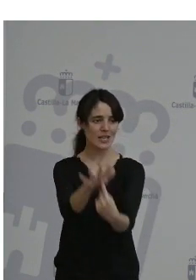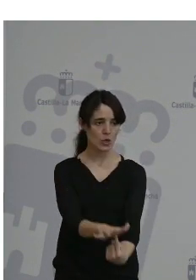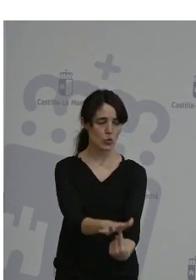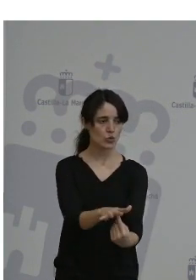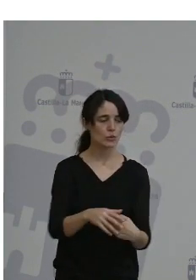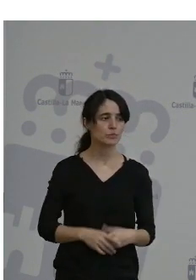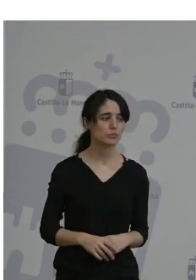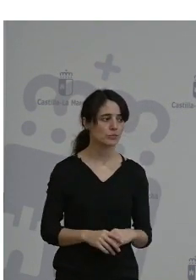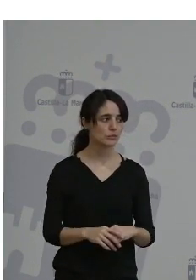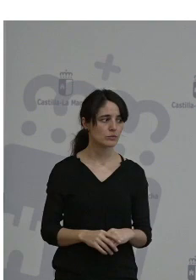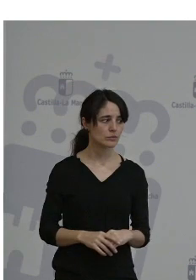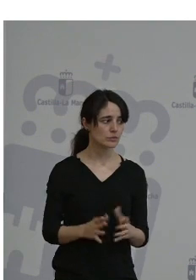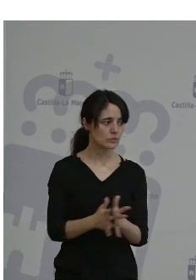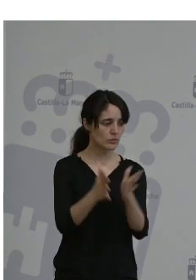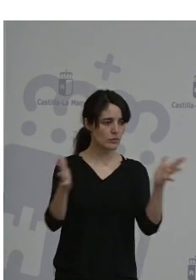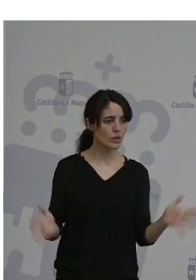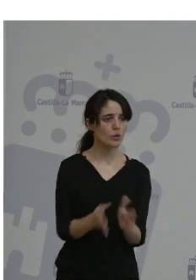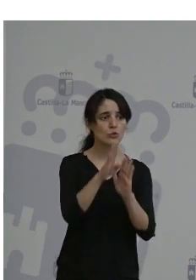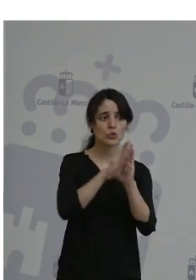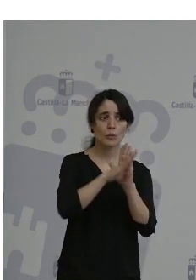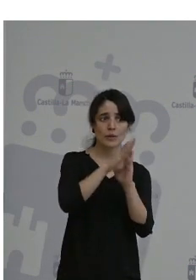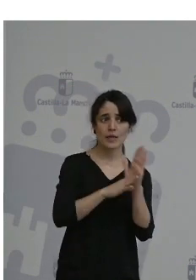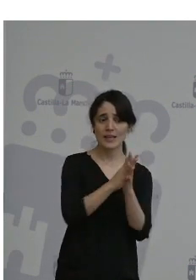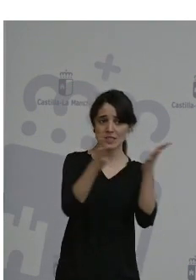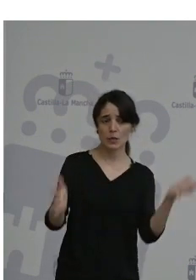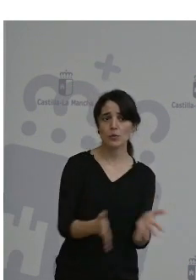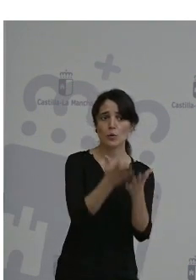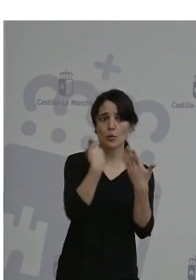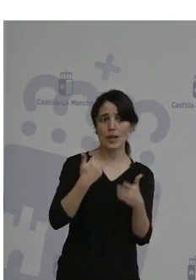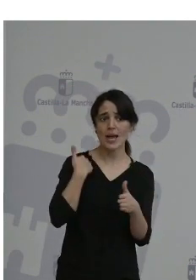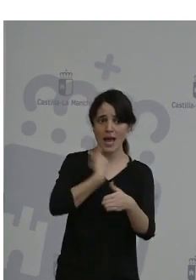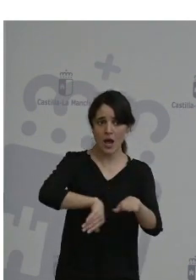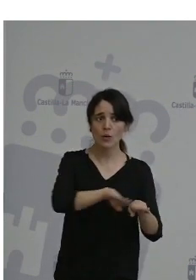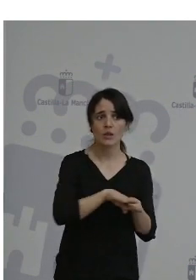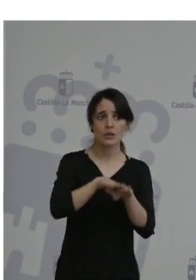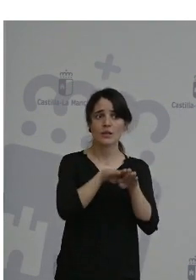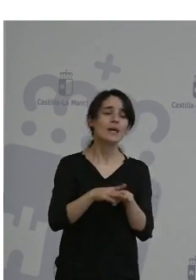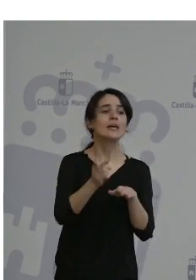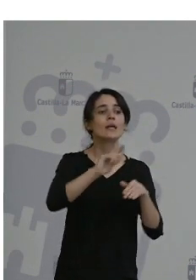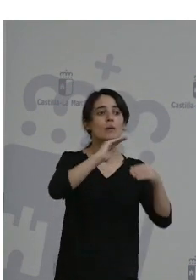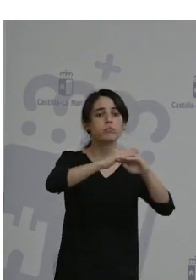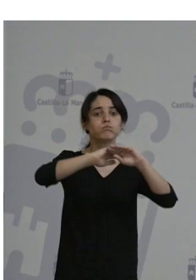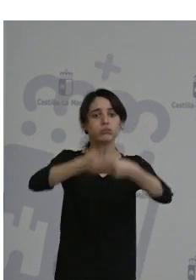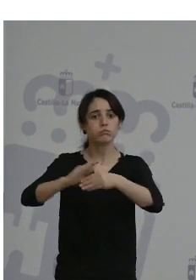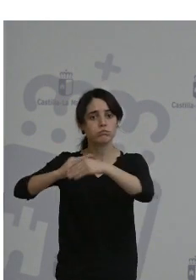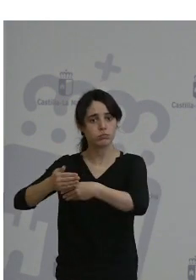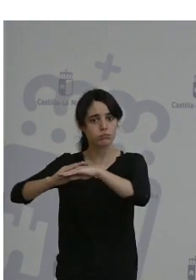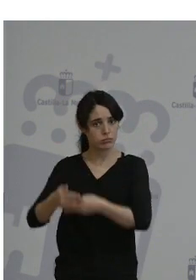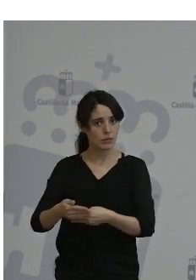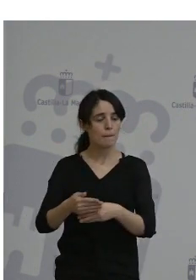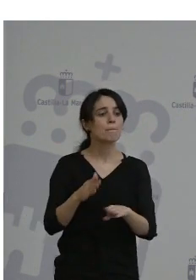El impulso de medidas que promuevan la igualdad de oportunidades, suprimiendo los inconvenientes que se oponen a la presencia integral